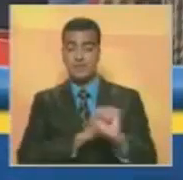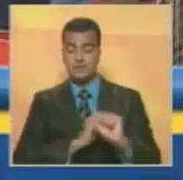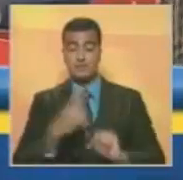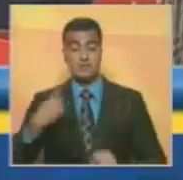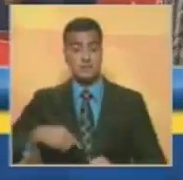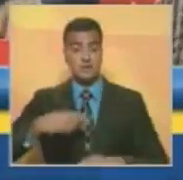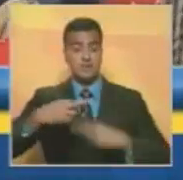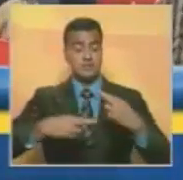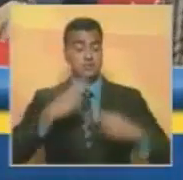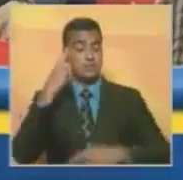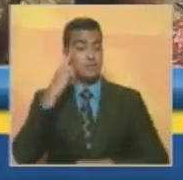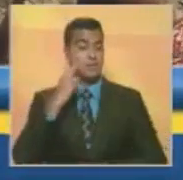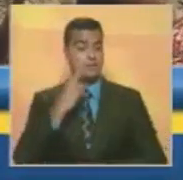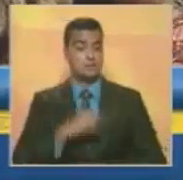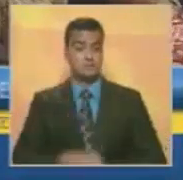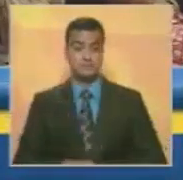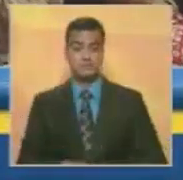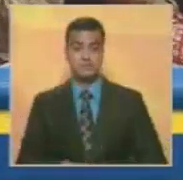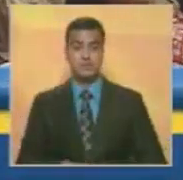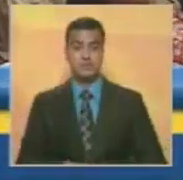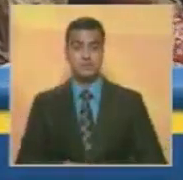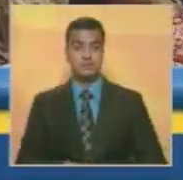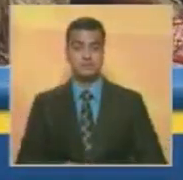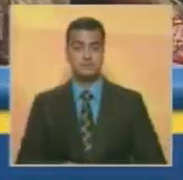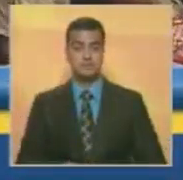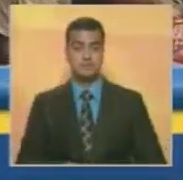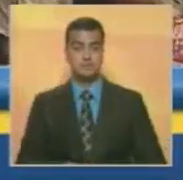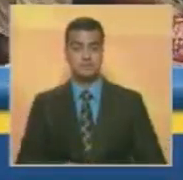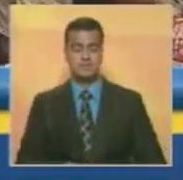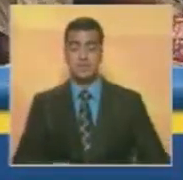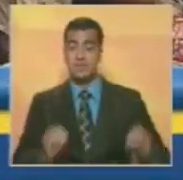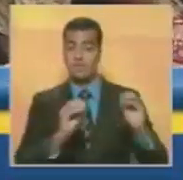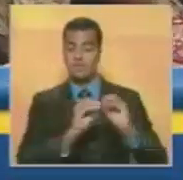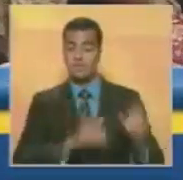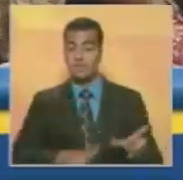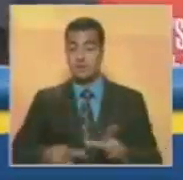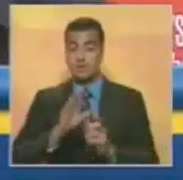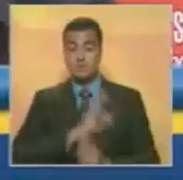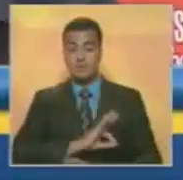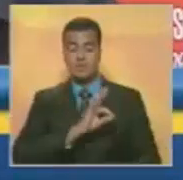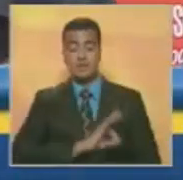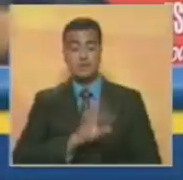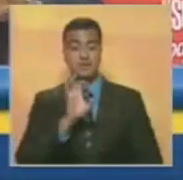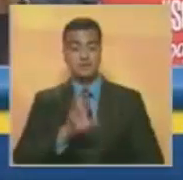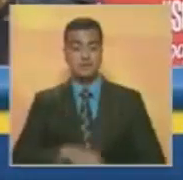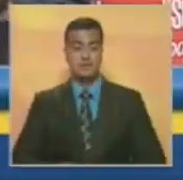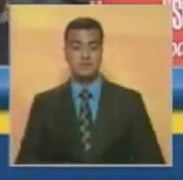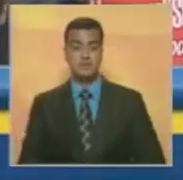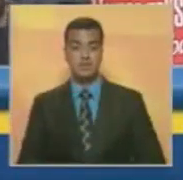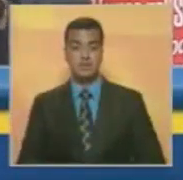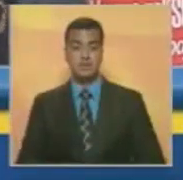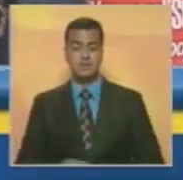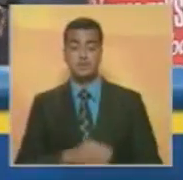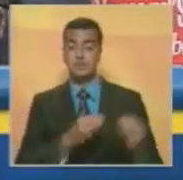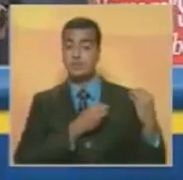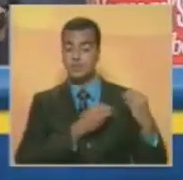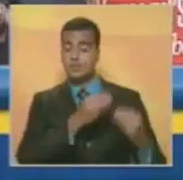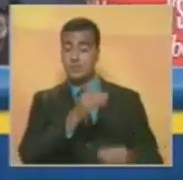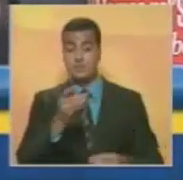tiene la revolución bolivariana. Resaltó que continuará realizando encuentros con los sectores sociales del país y también dijo que incrementará la